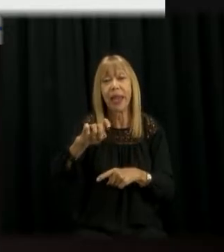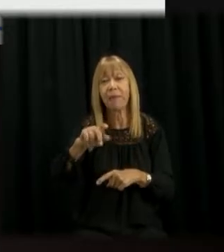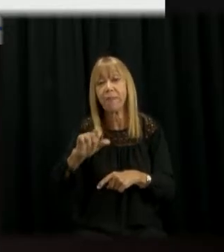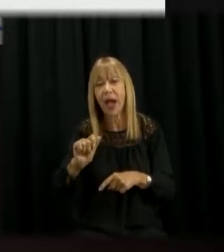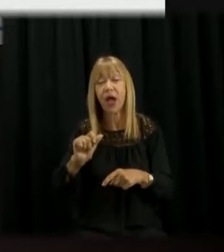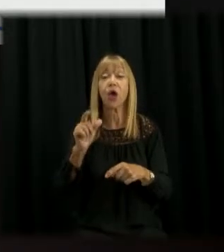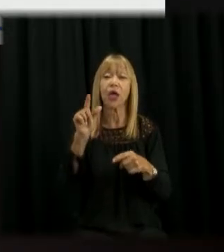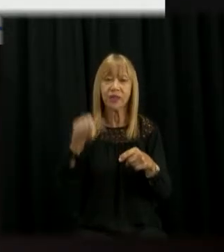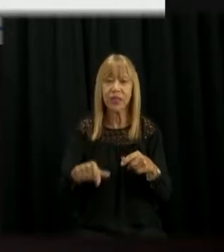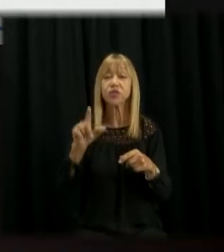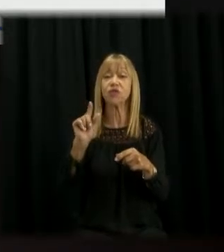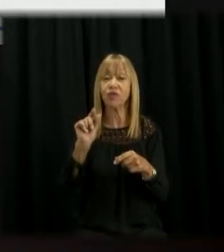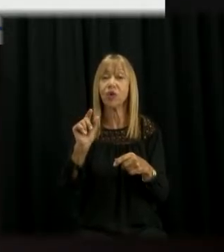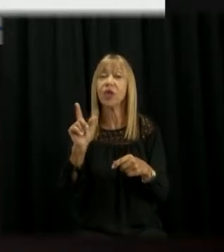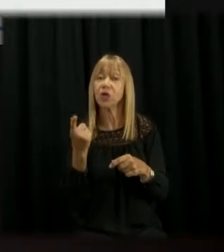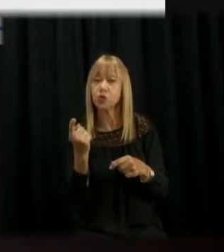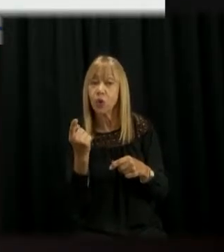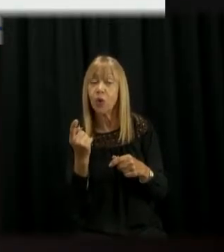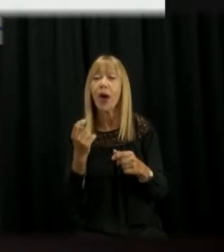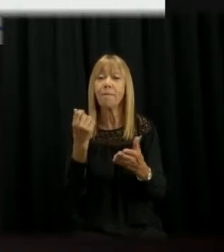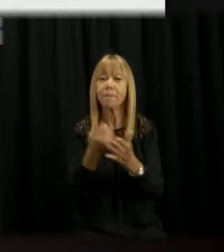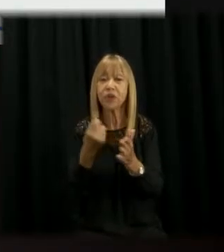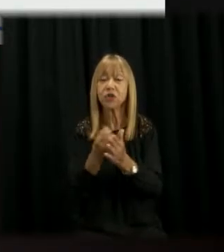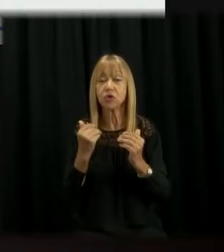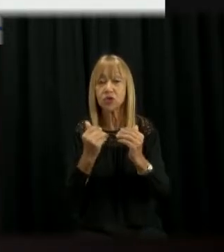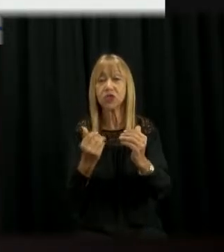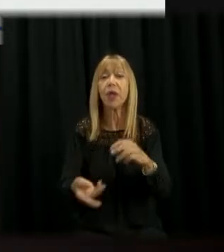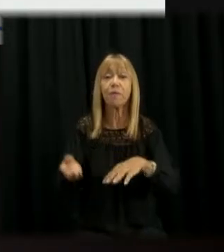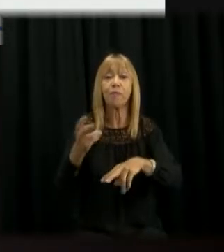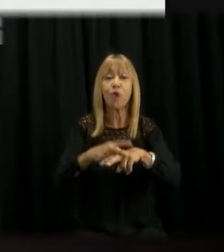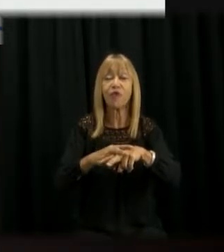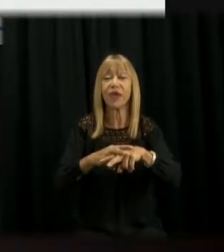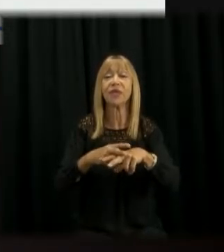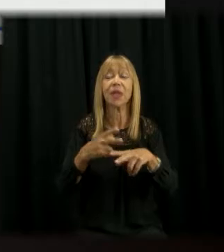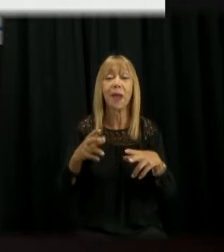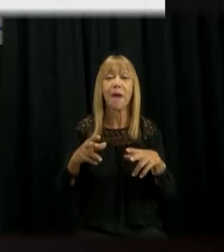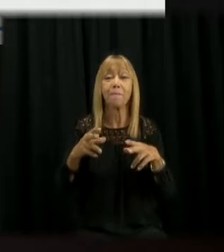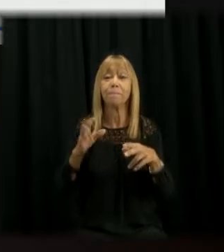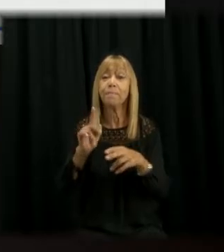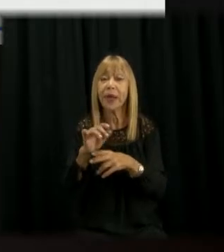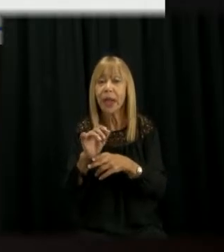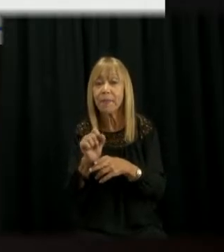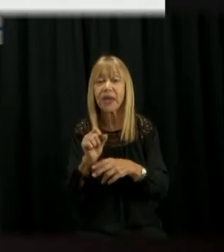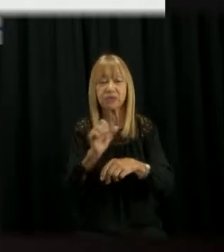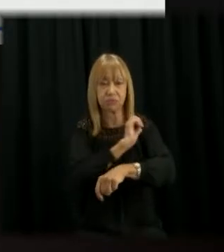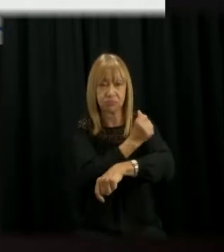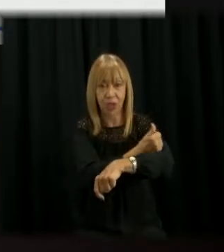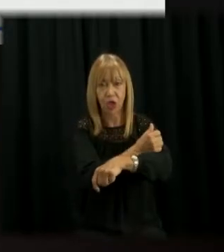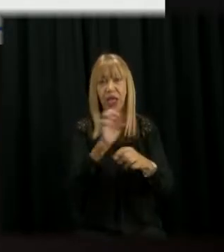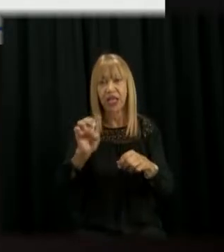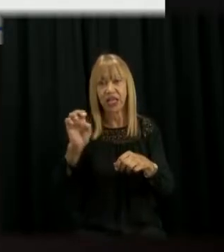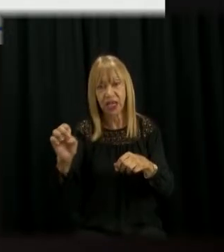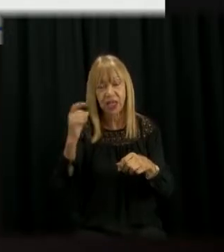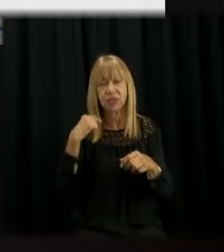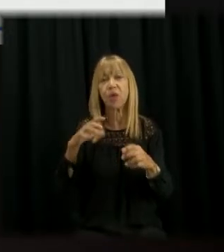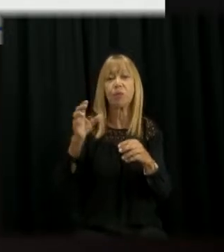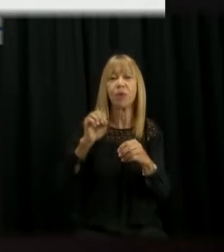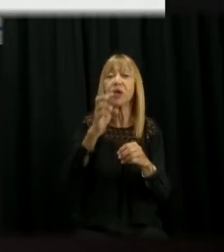PREPA, el año fiscal 21 continúa el camino para a mejorar su